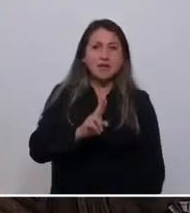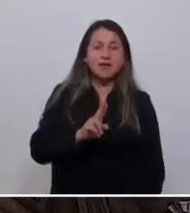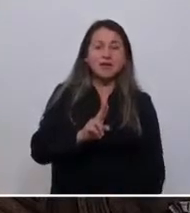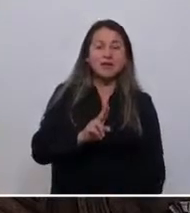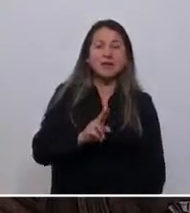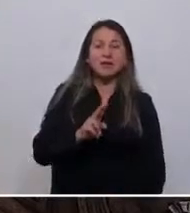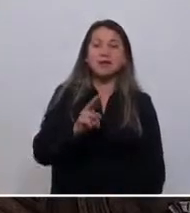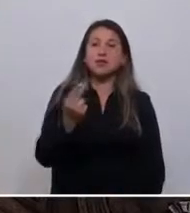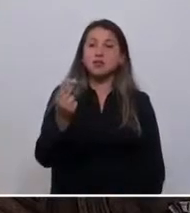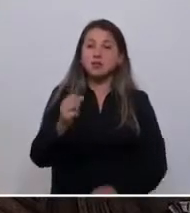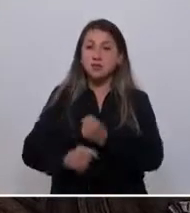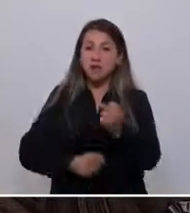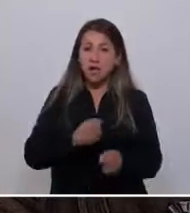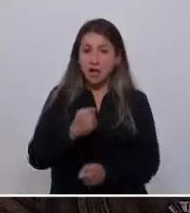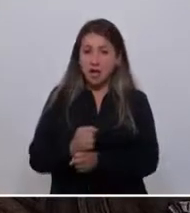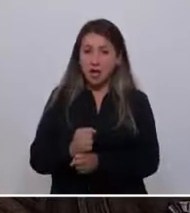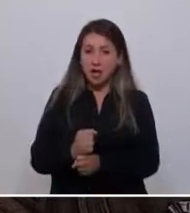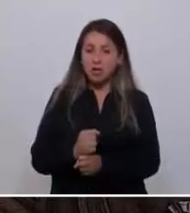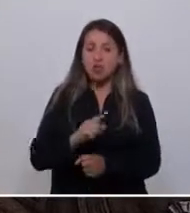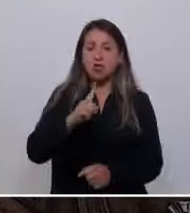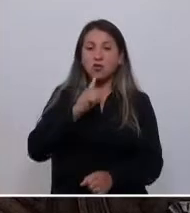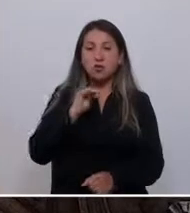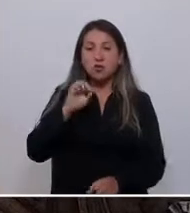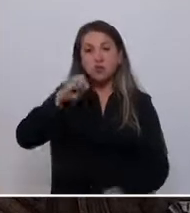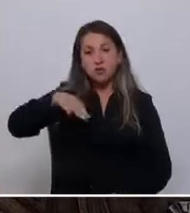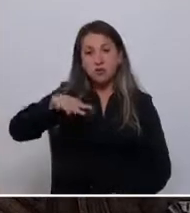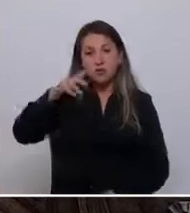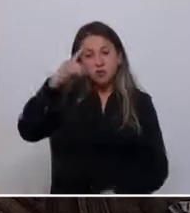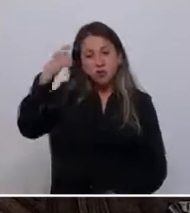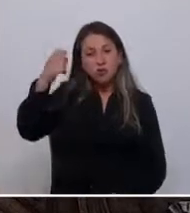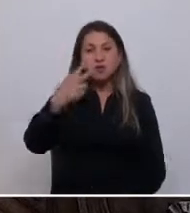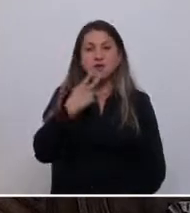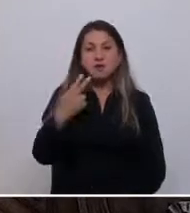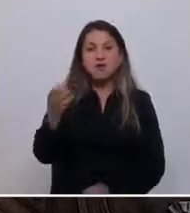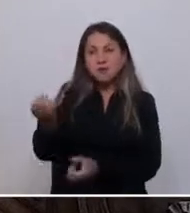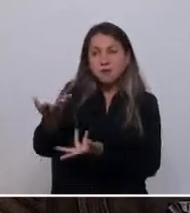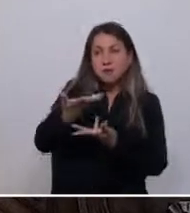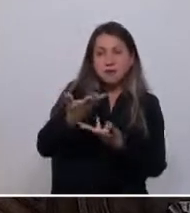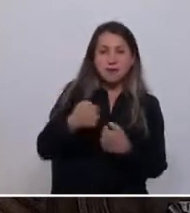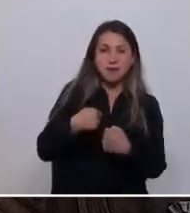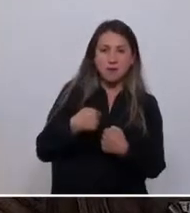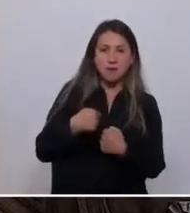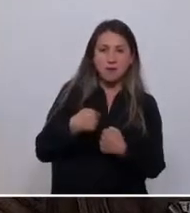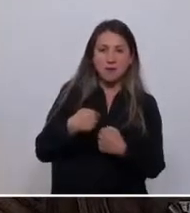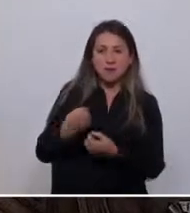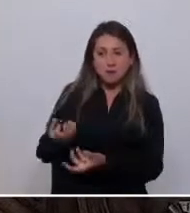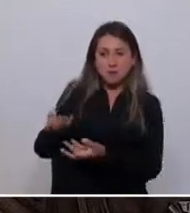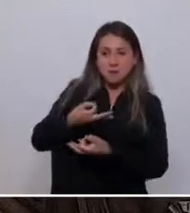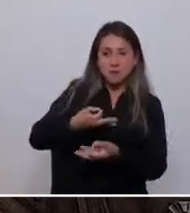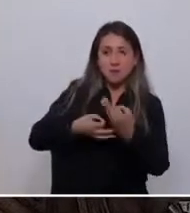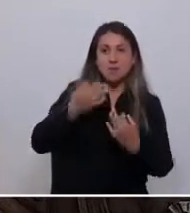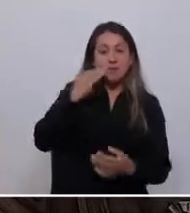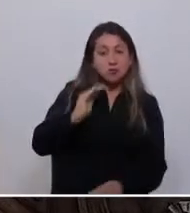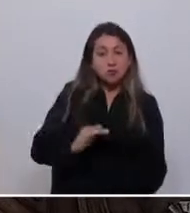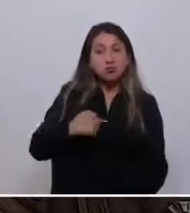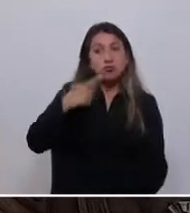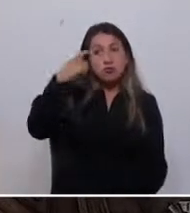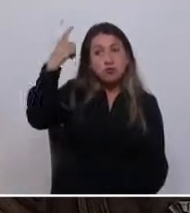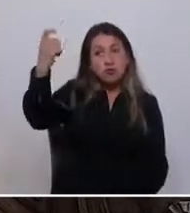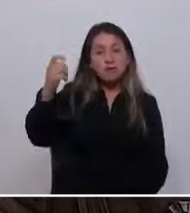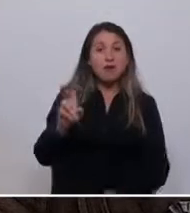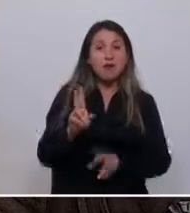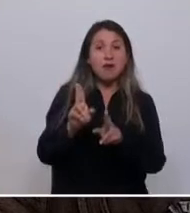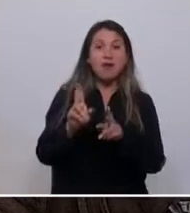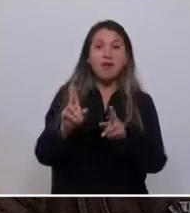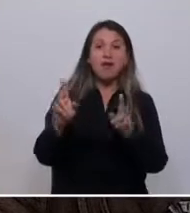11 años, vertía en ese instante su propio sueño de vida en mí. En mi niñez soñaba con encontrarme con